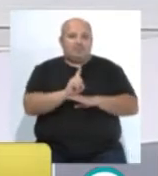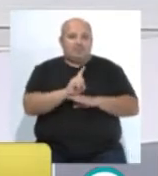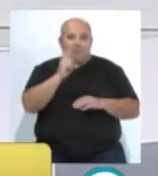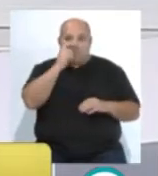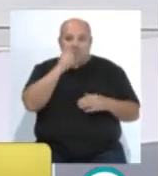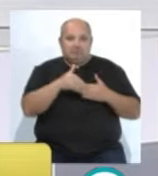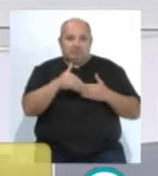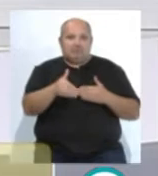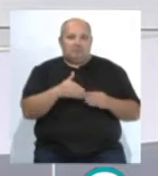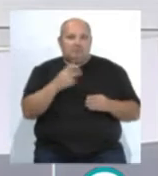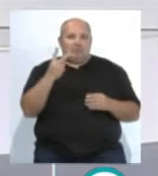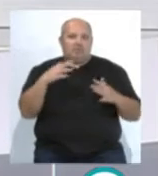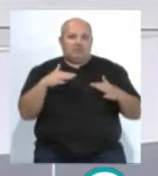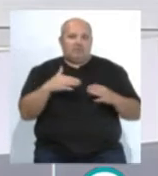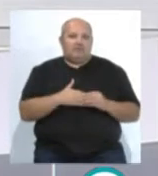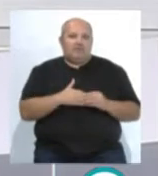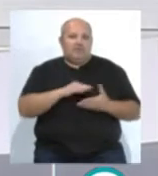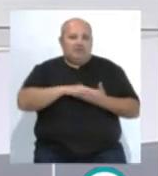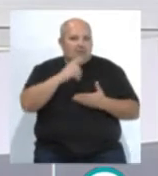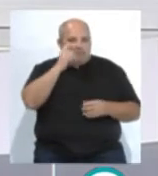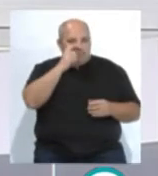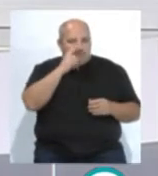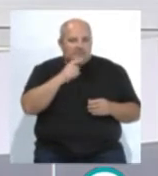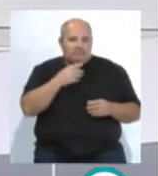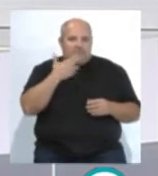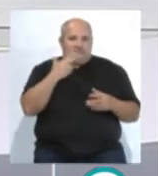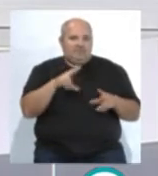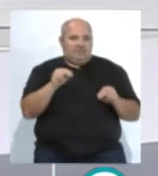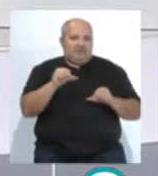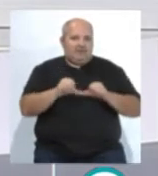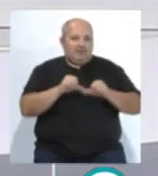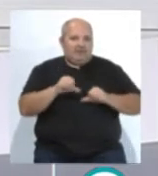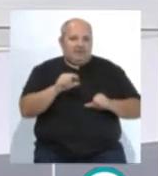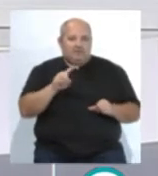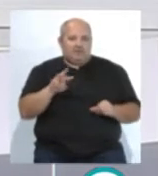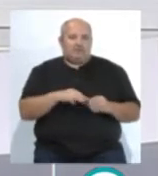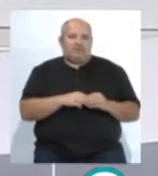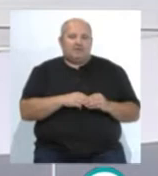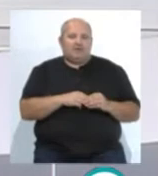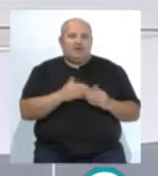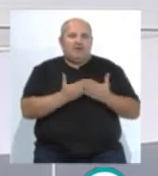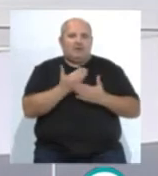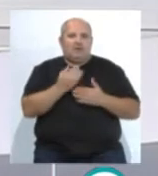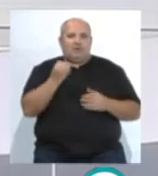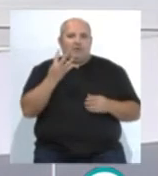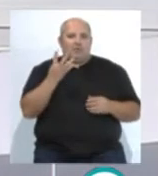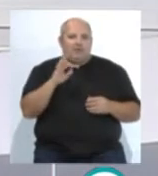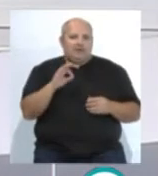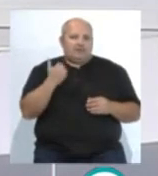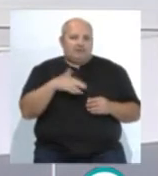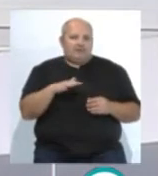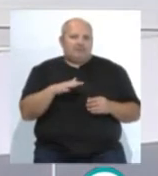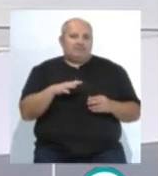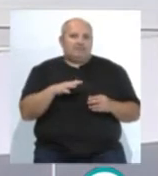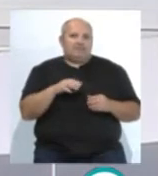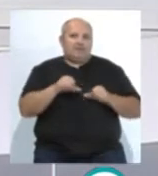junio, dos partidos en el mes de junio para el final de la Liga 1-2-3. Jornada número 40 ya